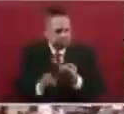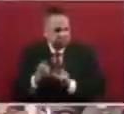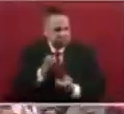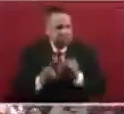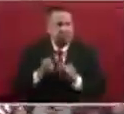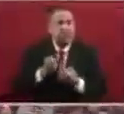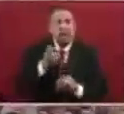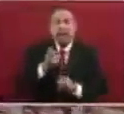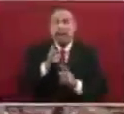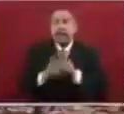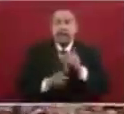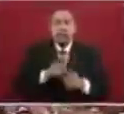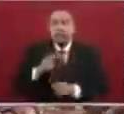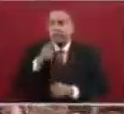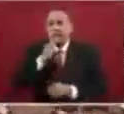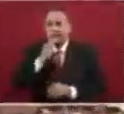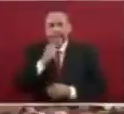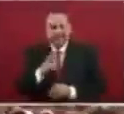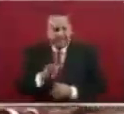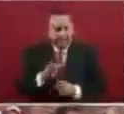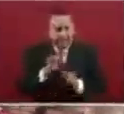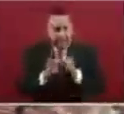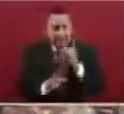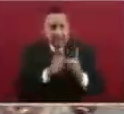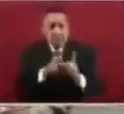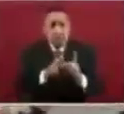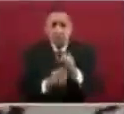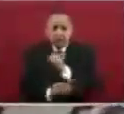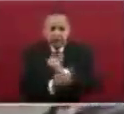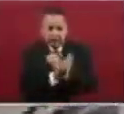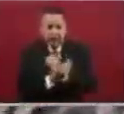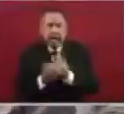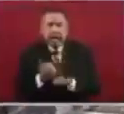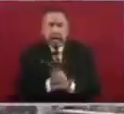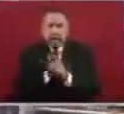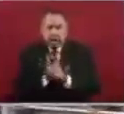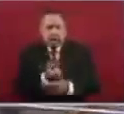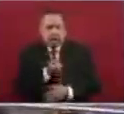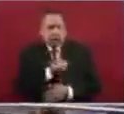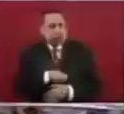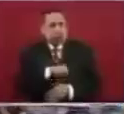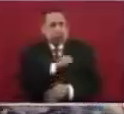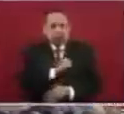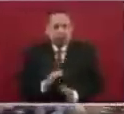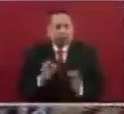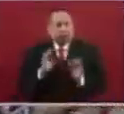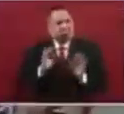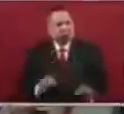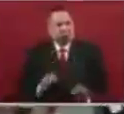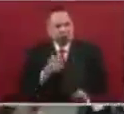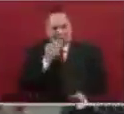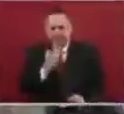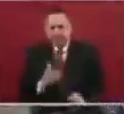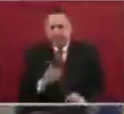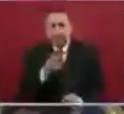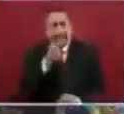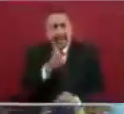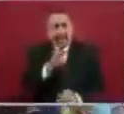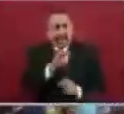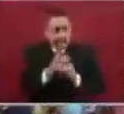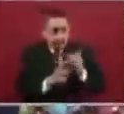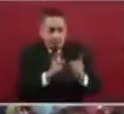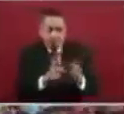El deporte es medicina preventiva, lo vamos a